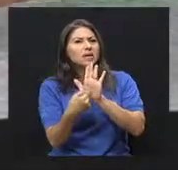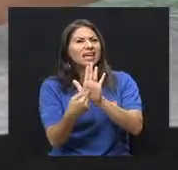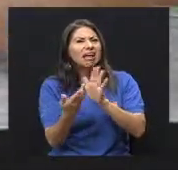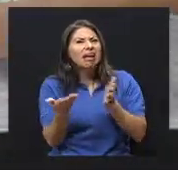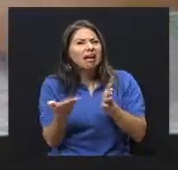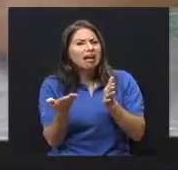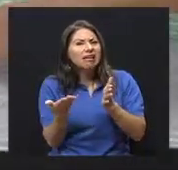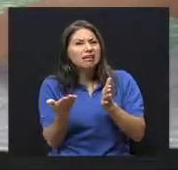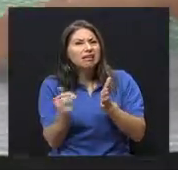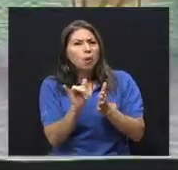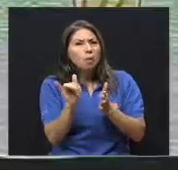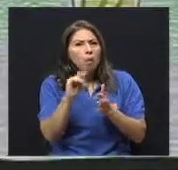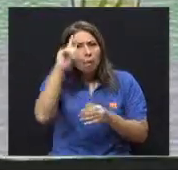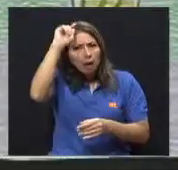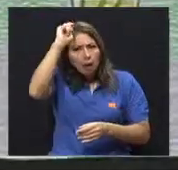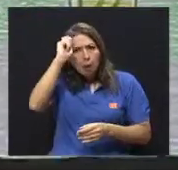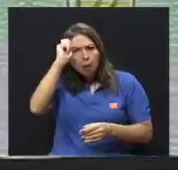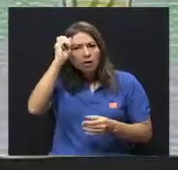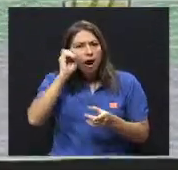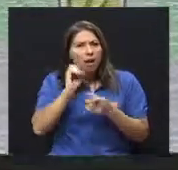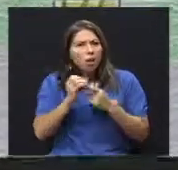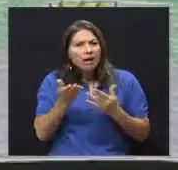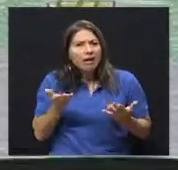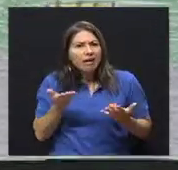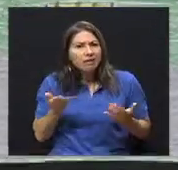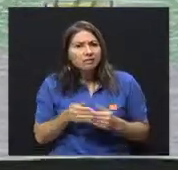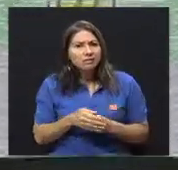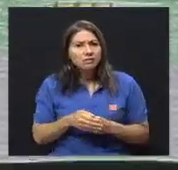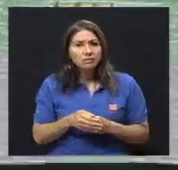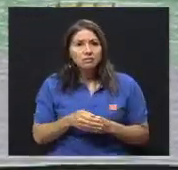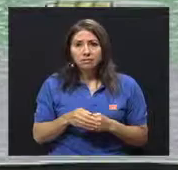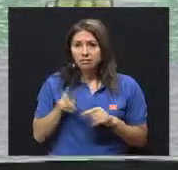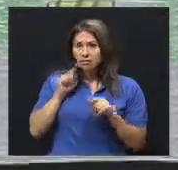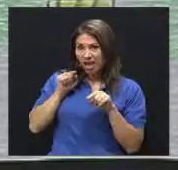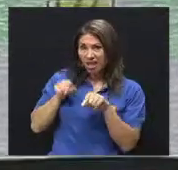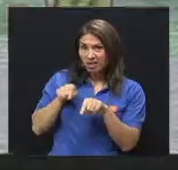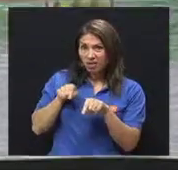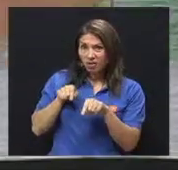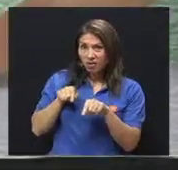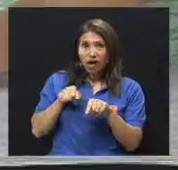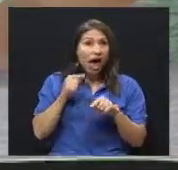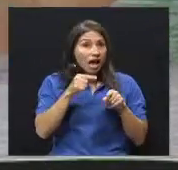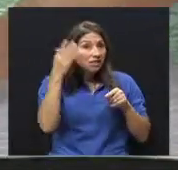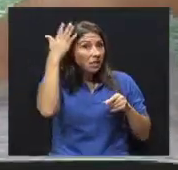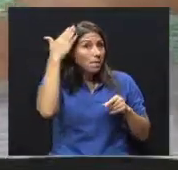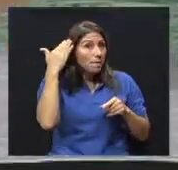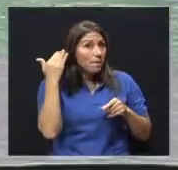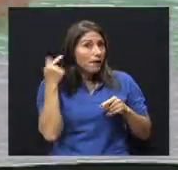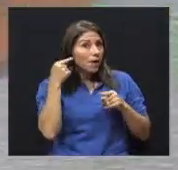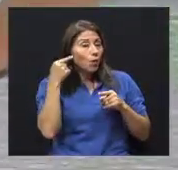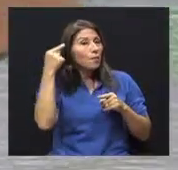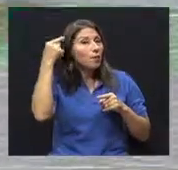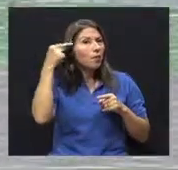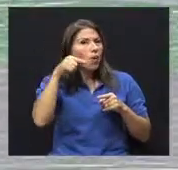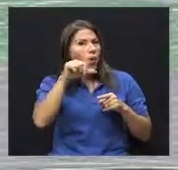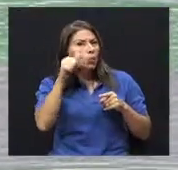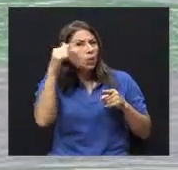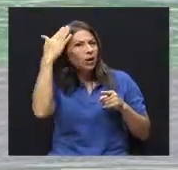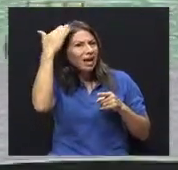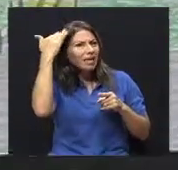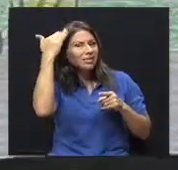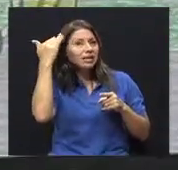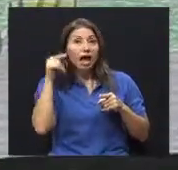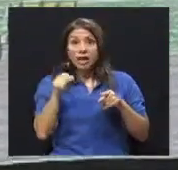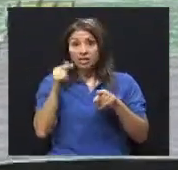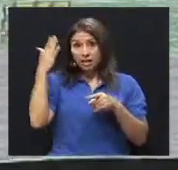¿Es un sombrerillo, una gorra o qué? ¿Esto? El pelo. Ah. Tiene el pelo. ¿Y esto qué es?